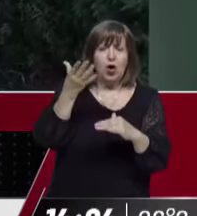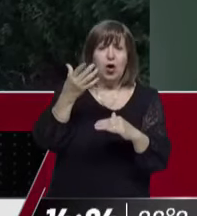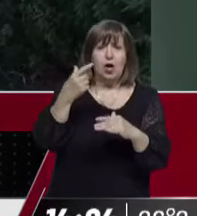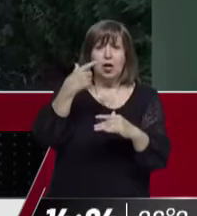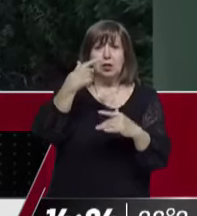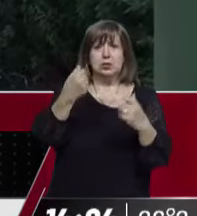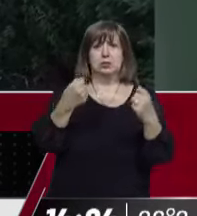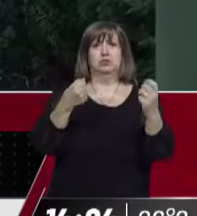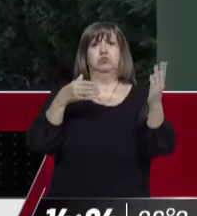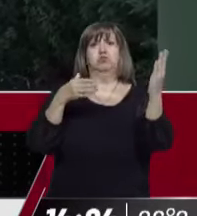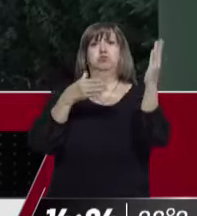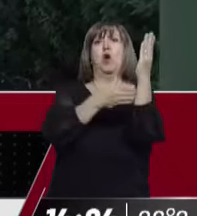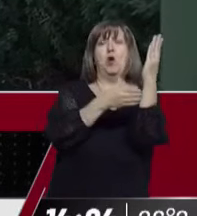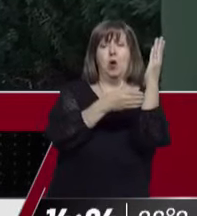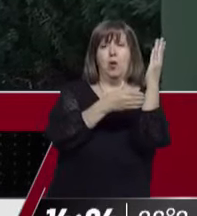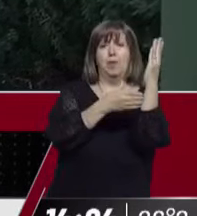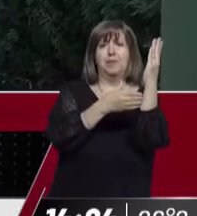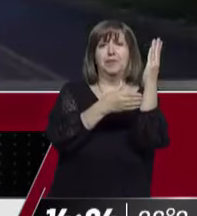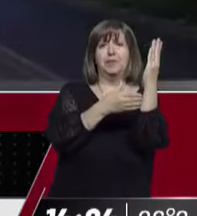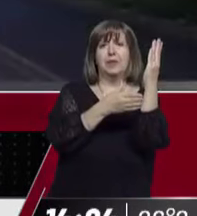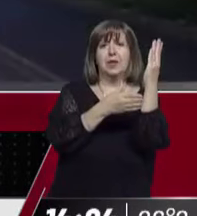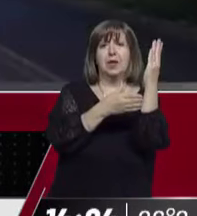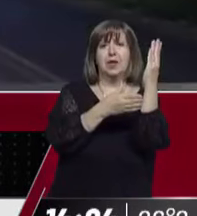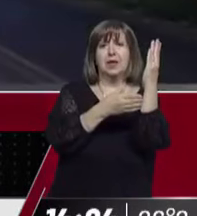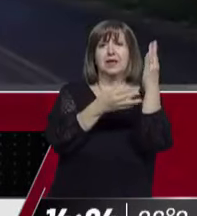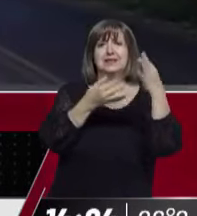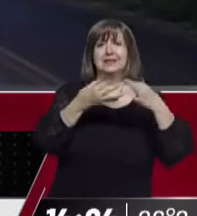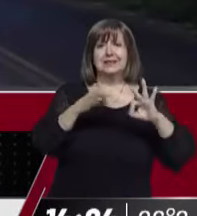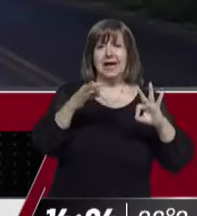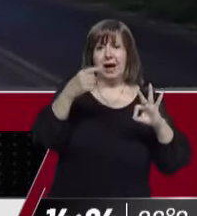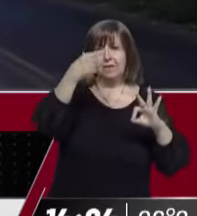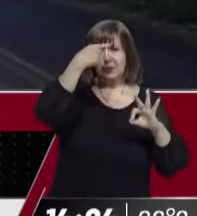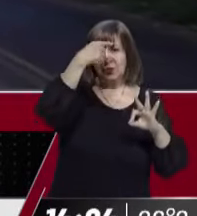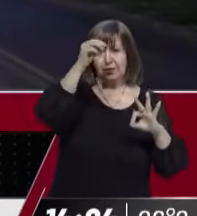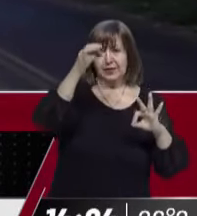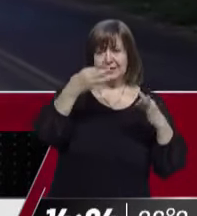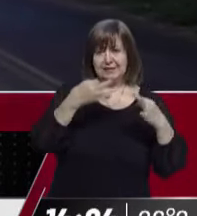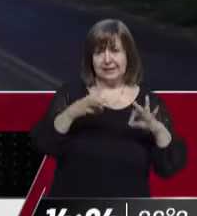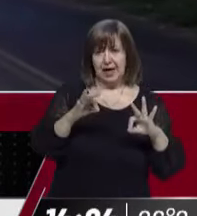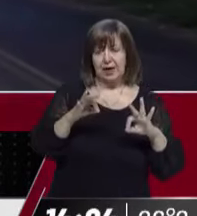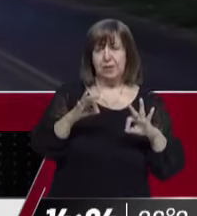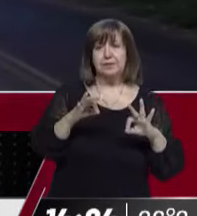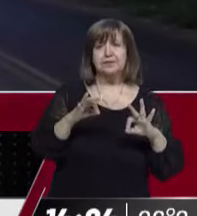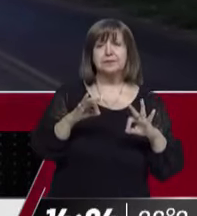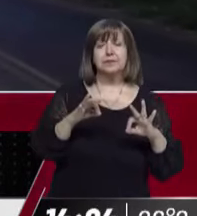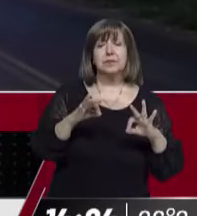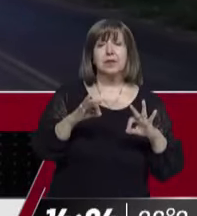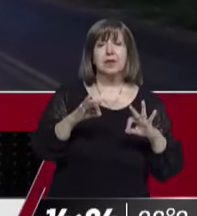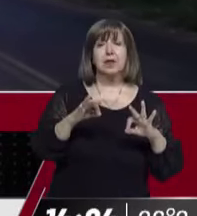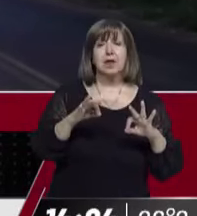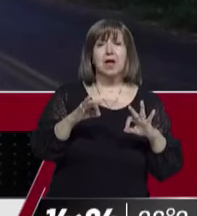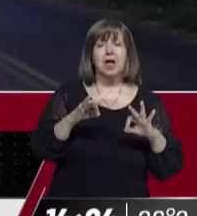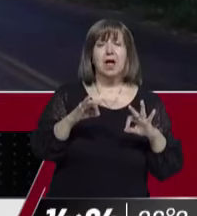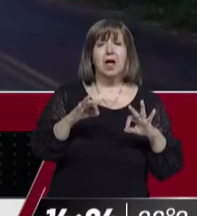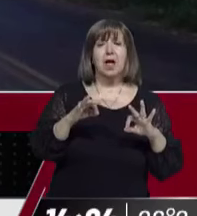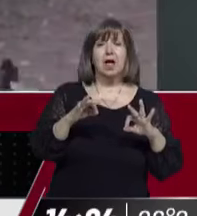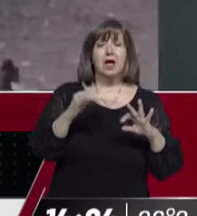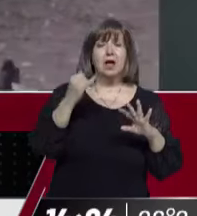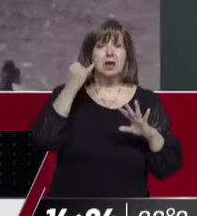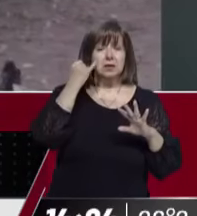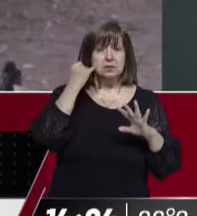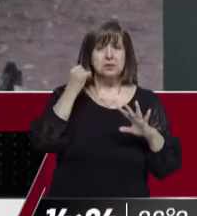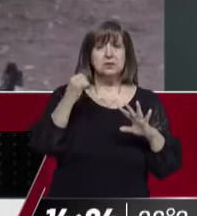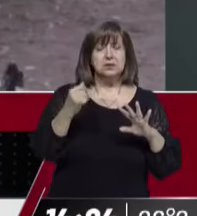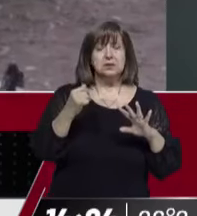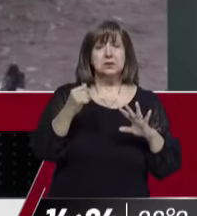¿verdad? Que está permitido, dentro de la, de la legislación provincial que tenemos. En este caso, hay muchas articulaciones de parte de